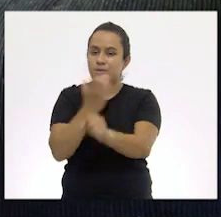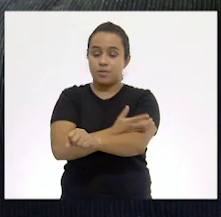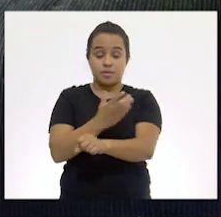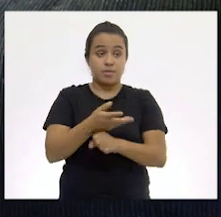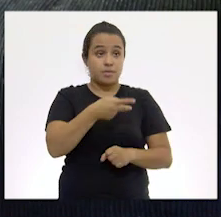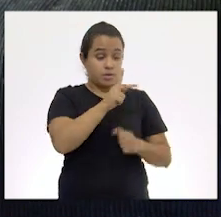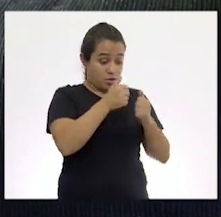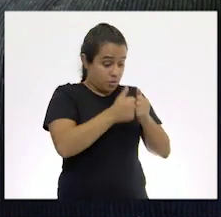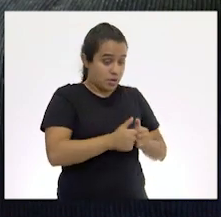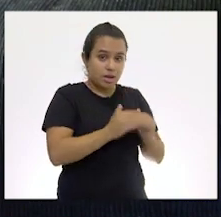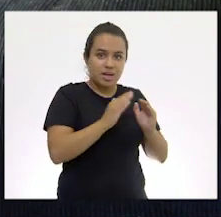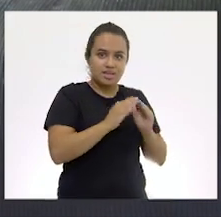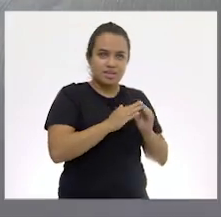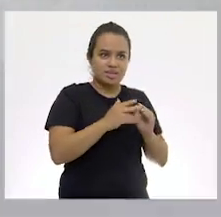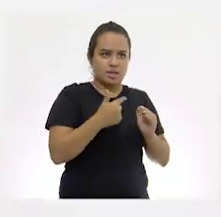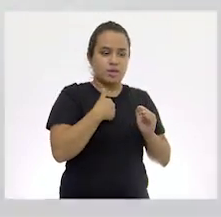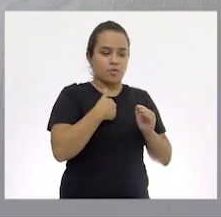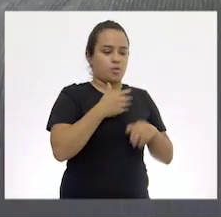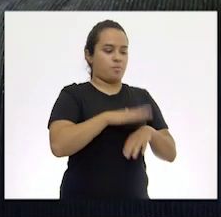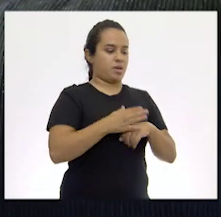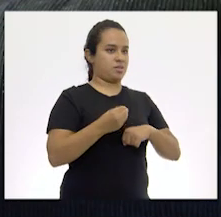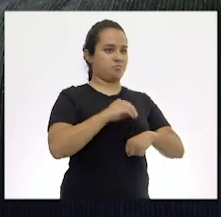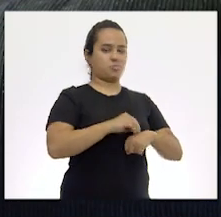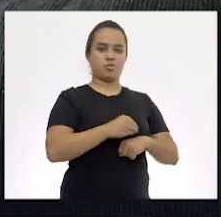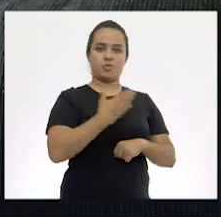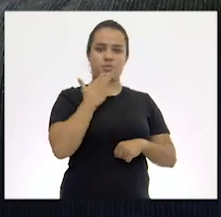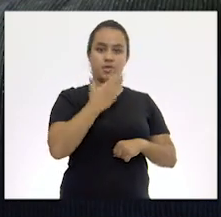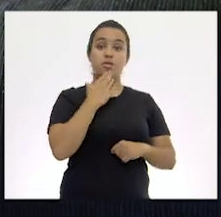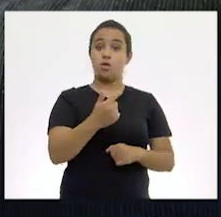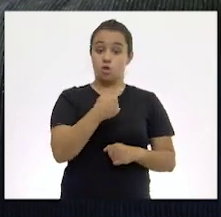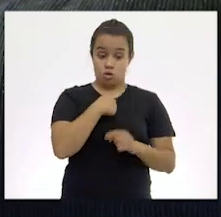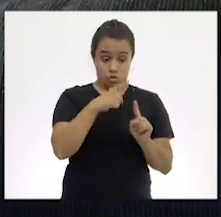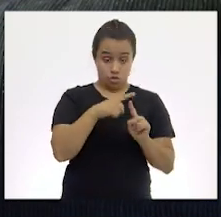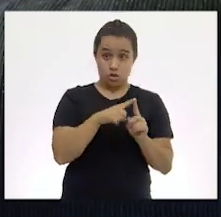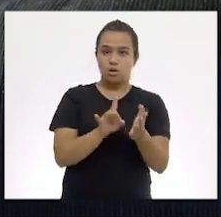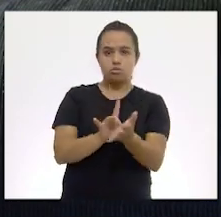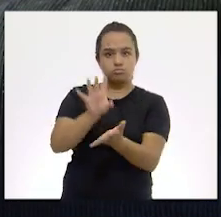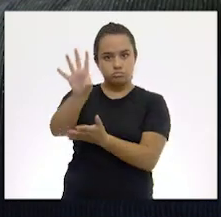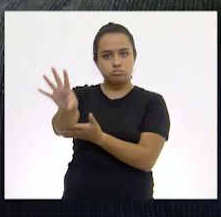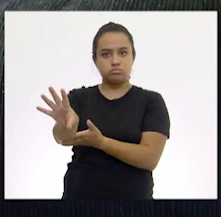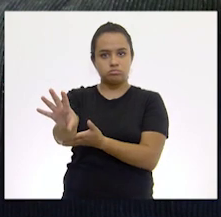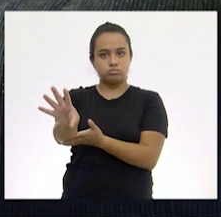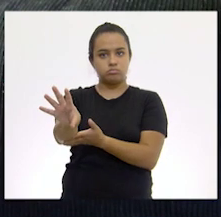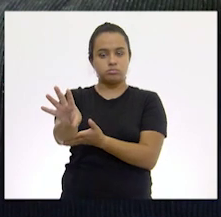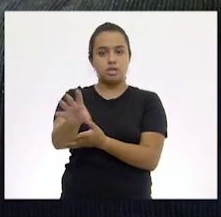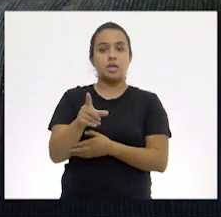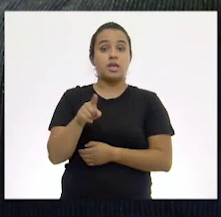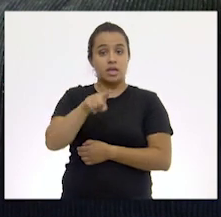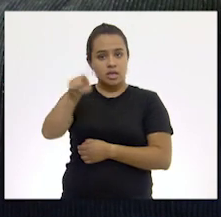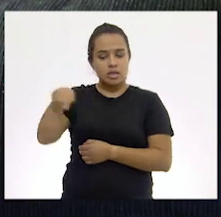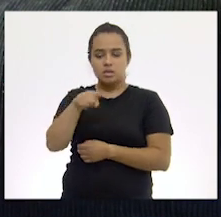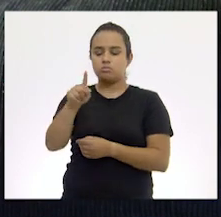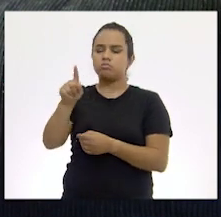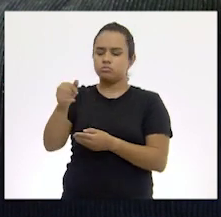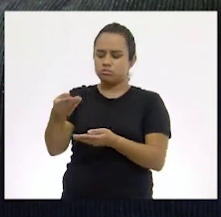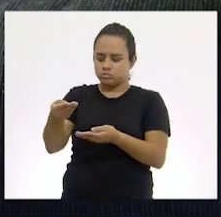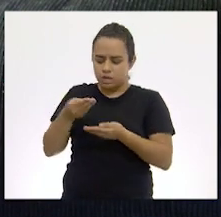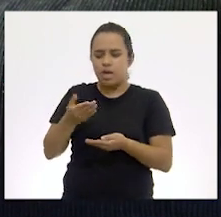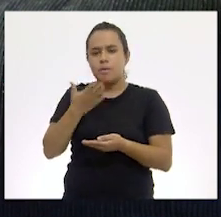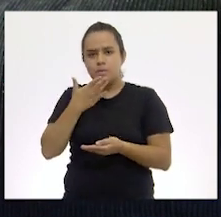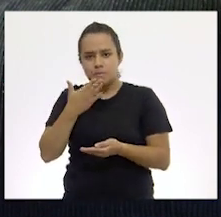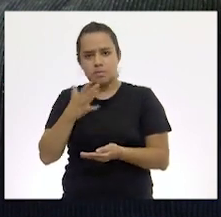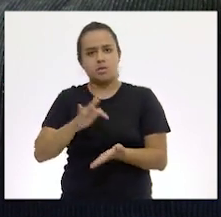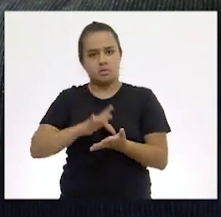aquí en mi casa, como que me comporto más. Les mando los trabajos y ellos ya me los reciben. Me dicen muy